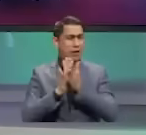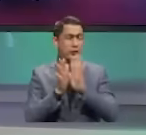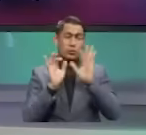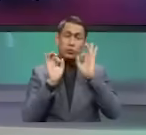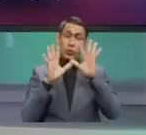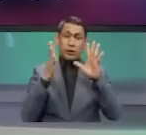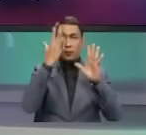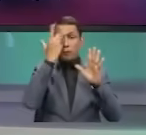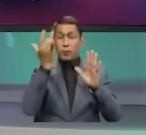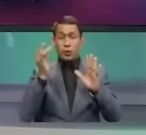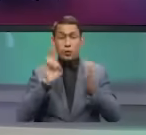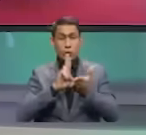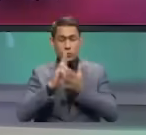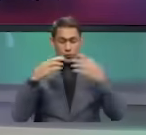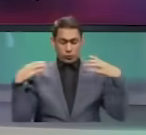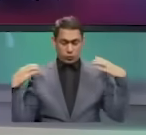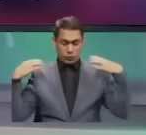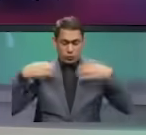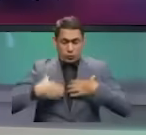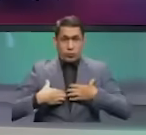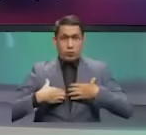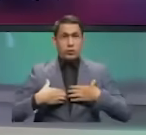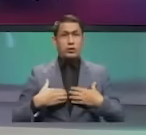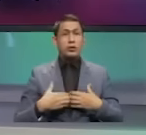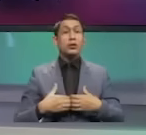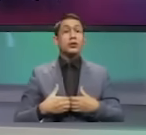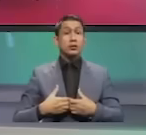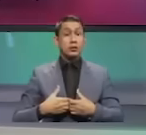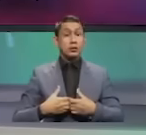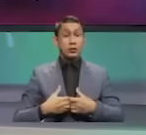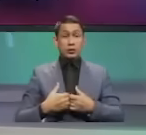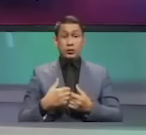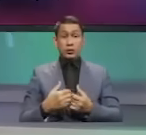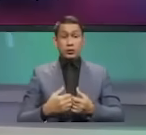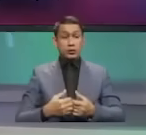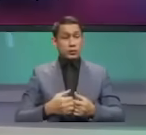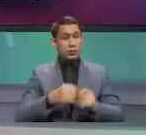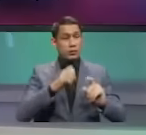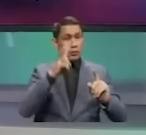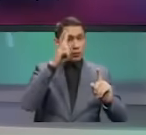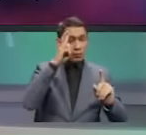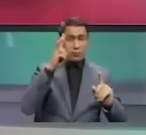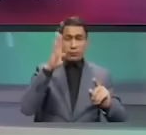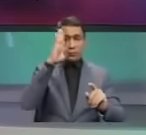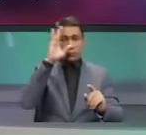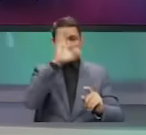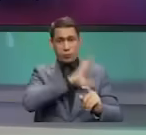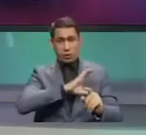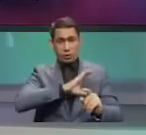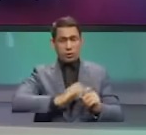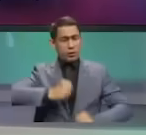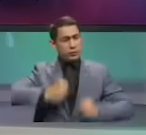que más o menos duró 4 cuadras. En 4 cuadras, pues, se convirtió en como en el viejo oeste. Se lo